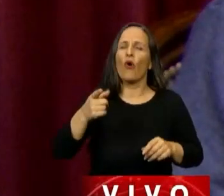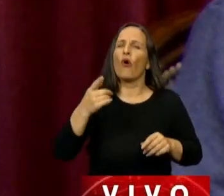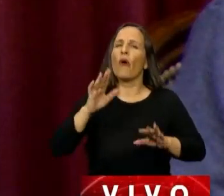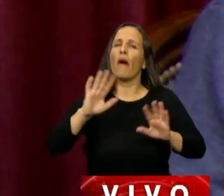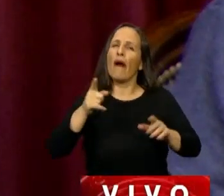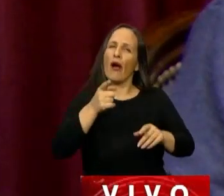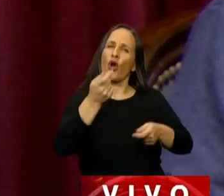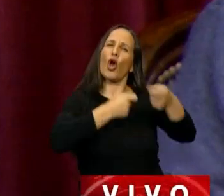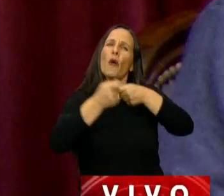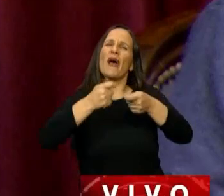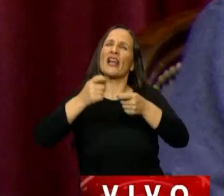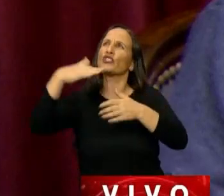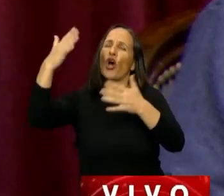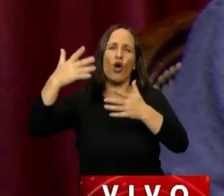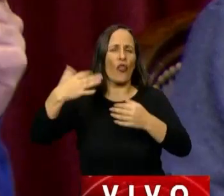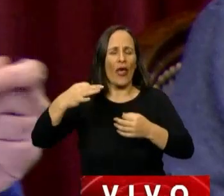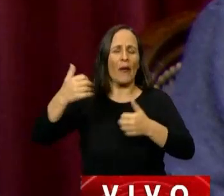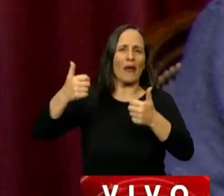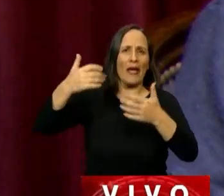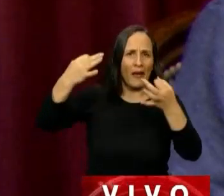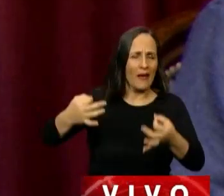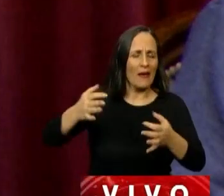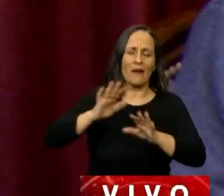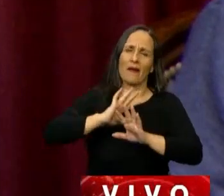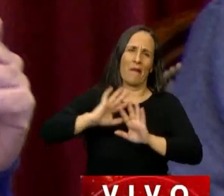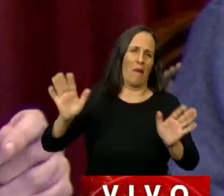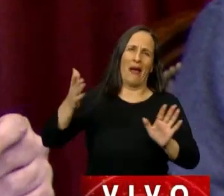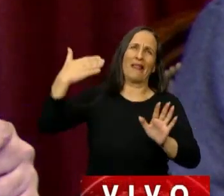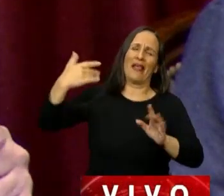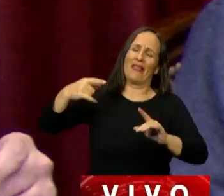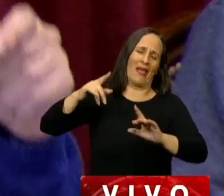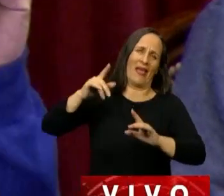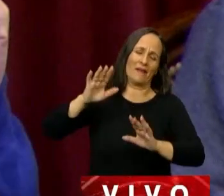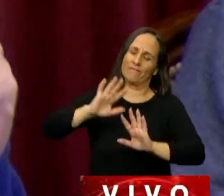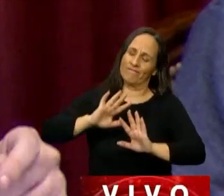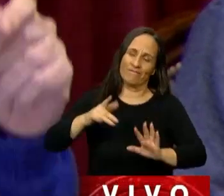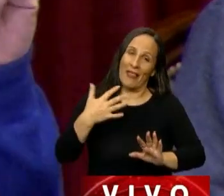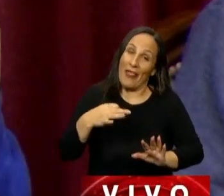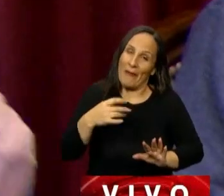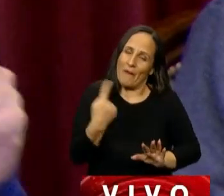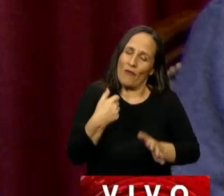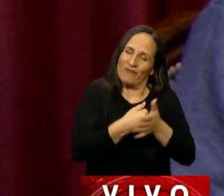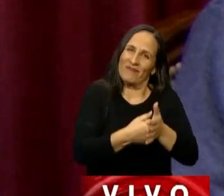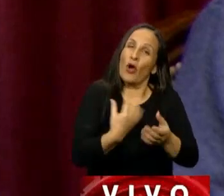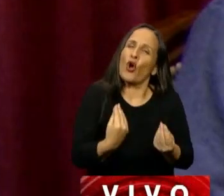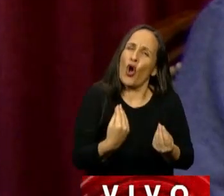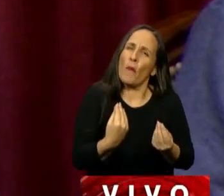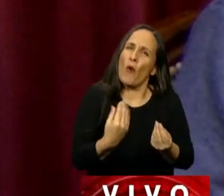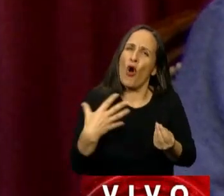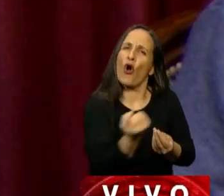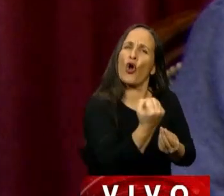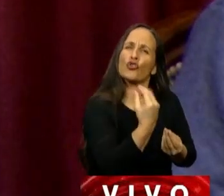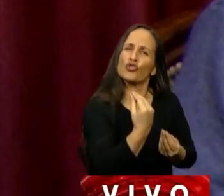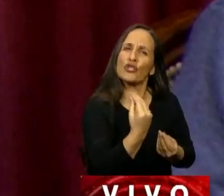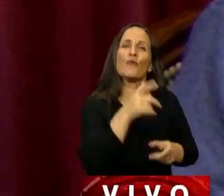monopolio estatal del comercio exterior. Muchas de estas medidas, obviamente, se van a conquistar con la organización y la lucha